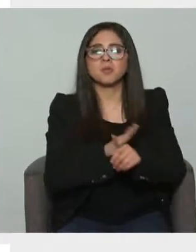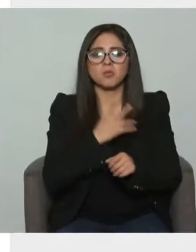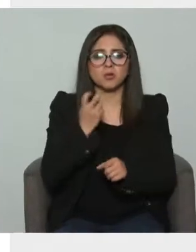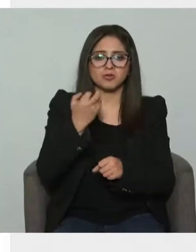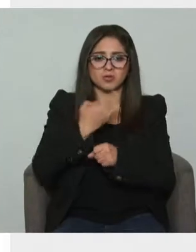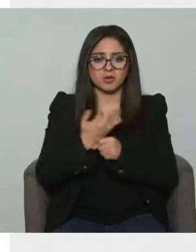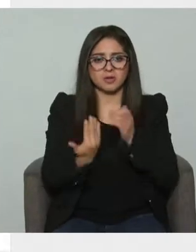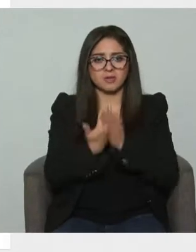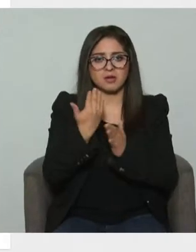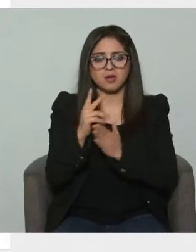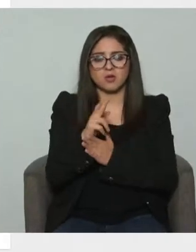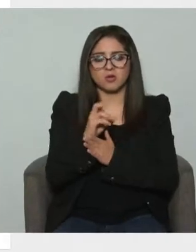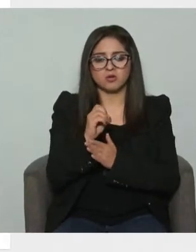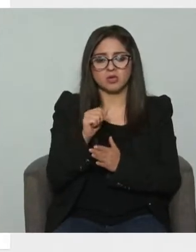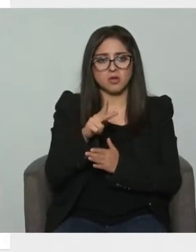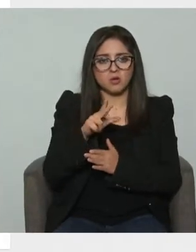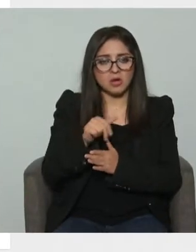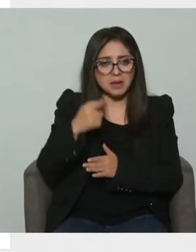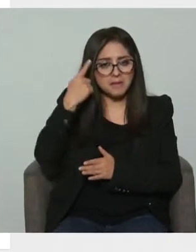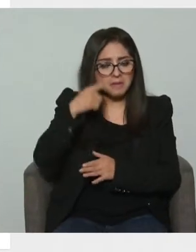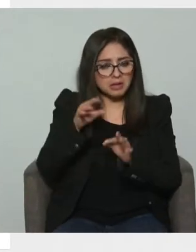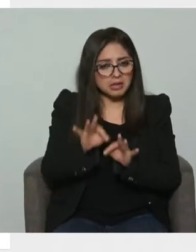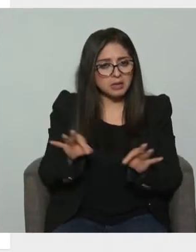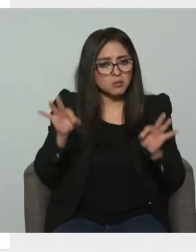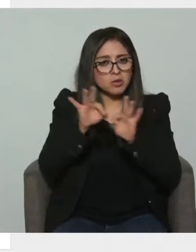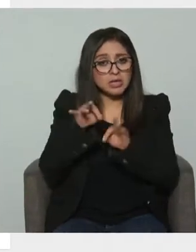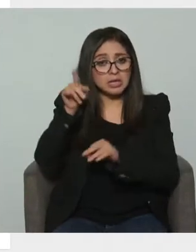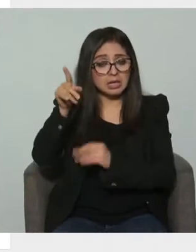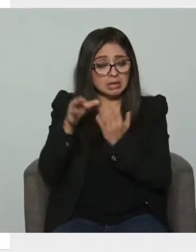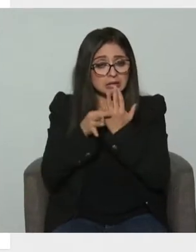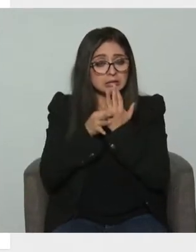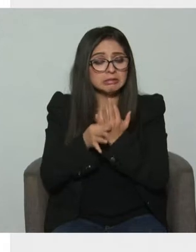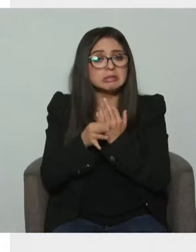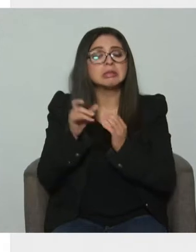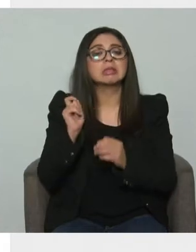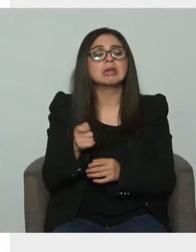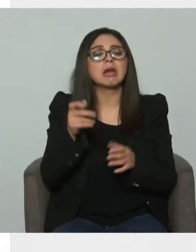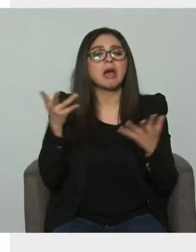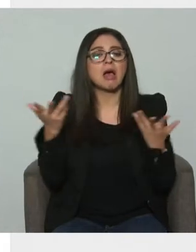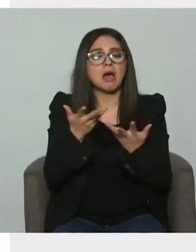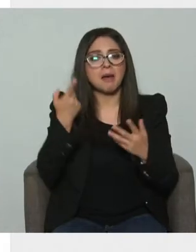Ruiz Gutiérrez pues es sumamente importante para conocer de viva voz lo que están